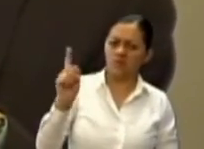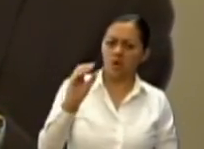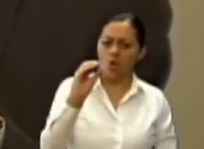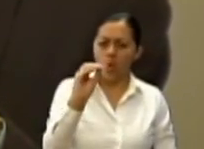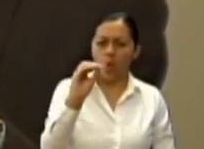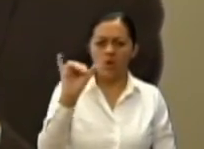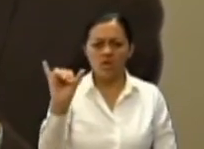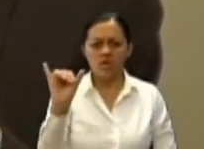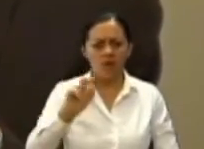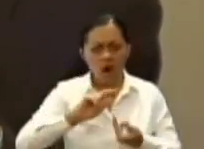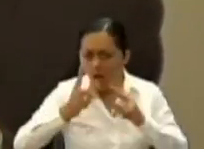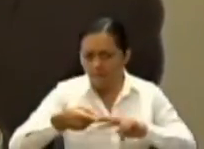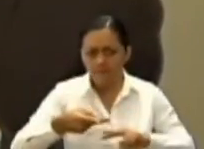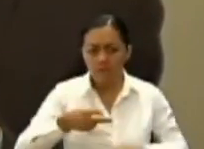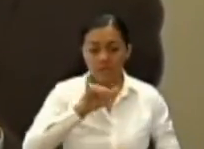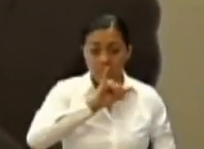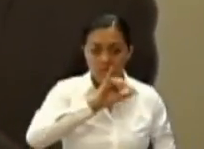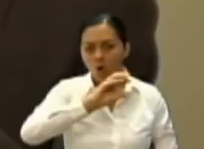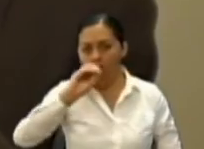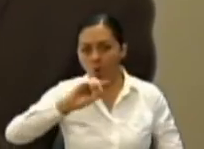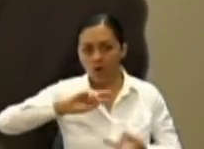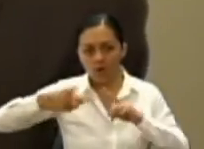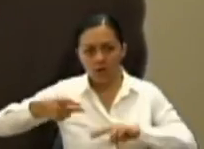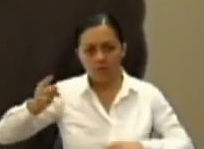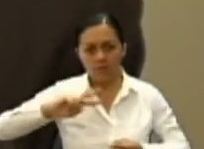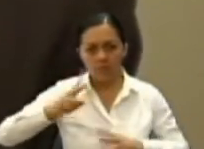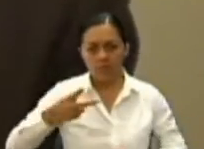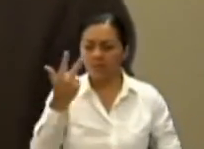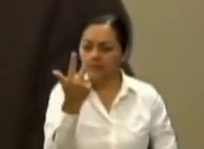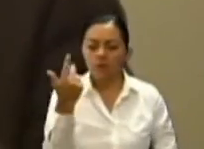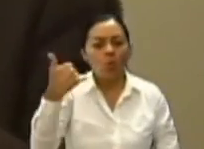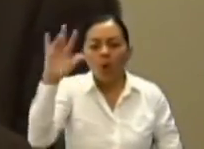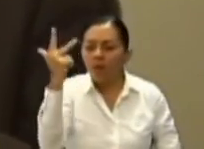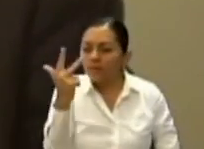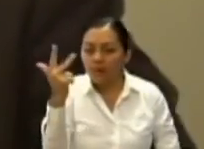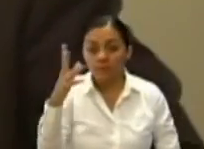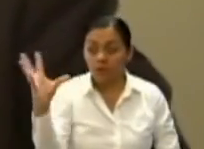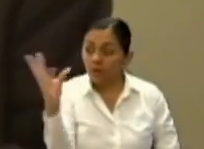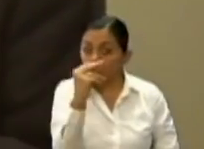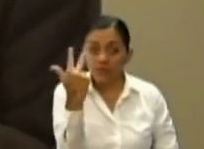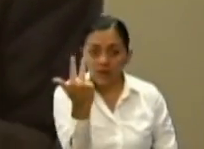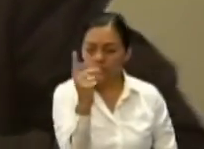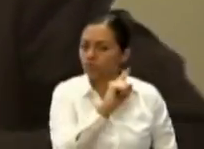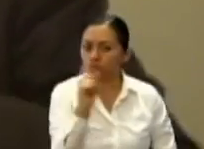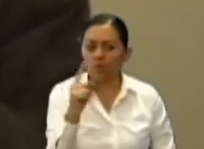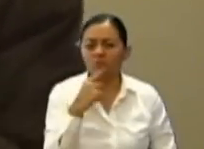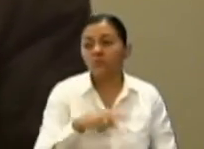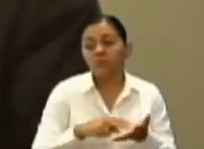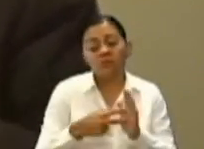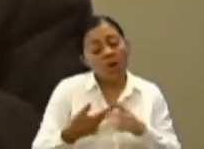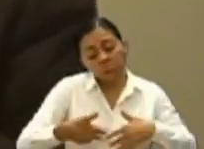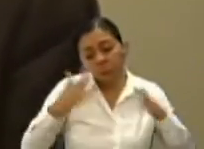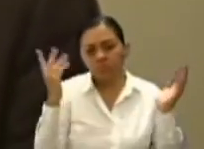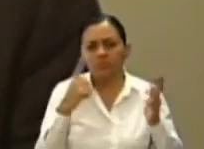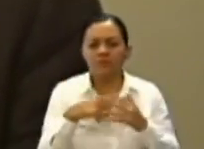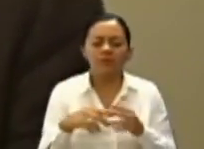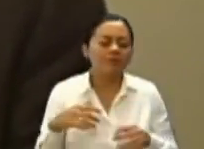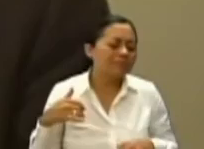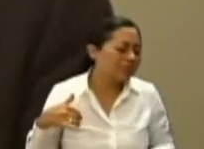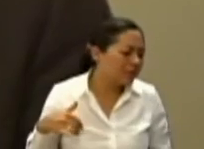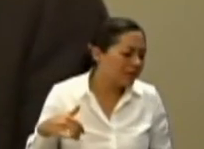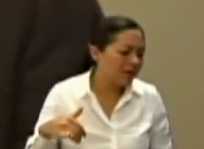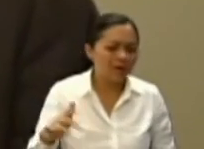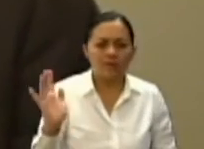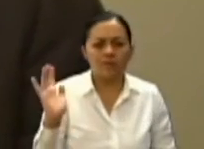en lugar de ir perdón o sea cualquier de las tres no las tres en conjunto entonces si es que han venido con esto permanentemente